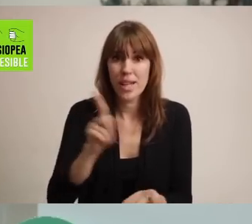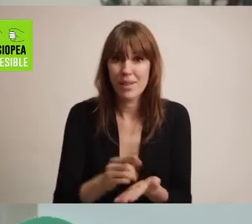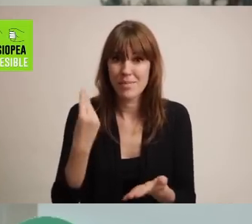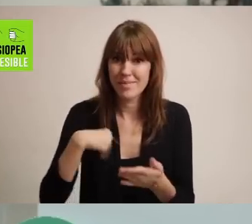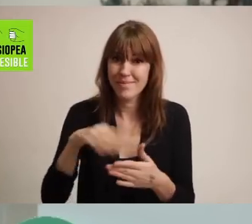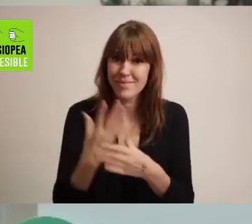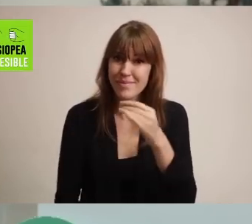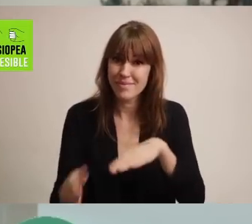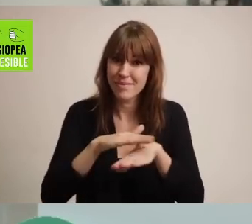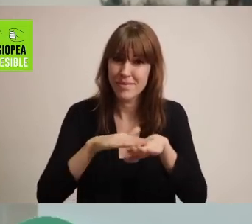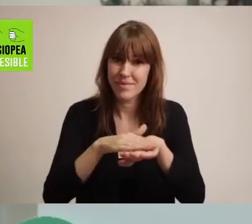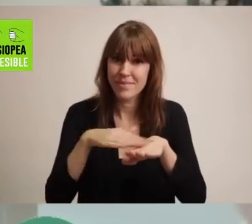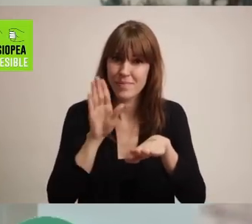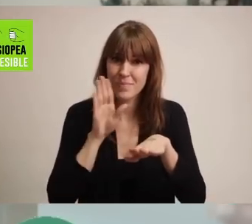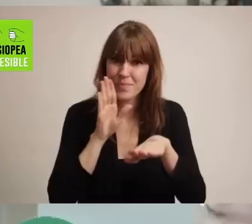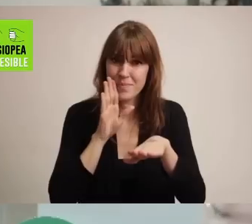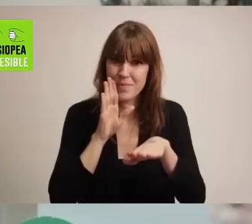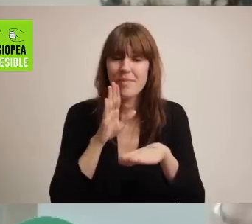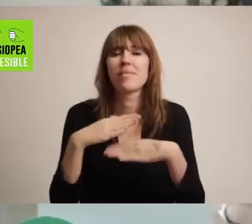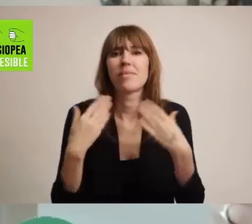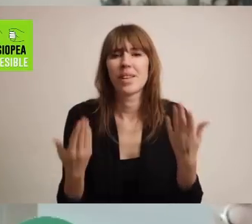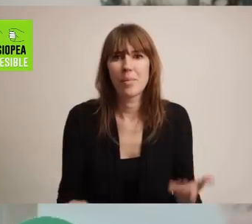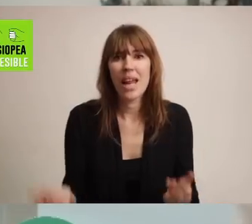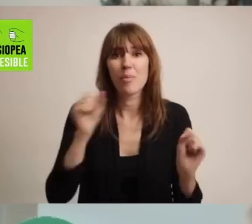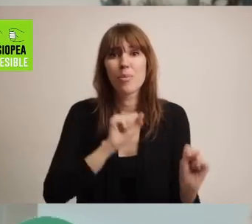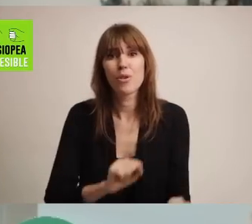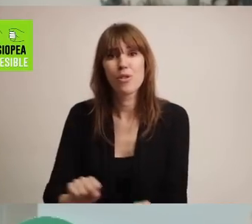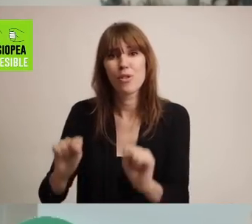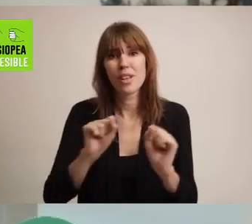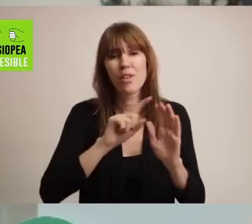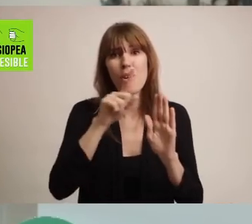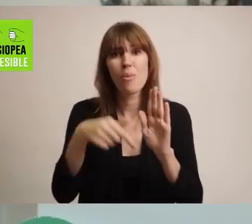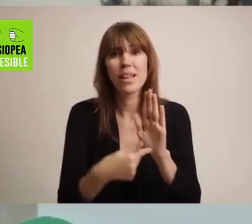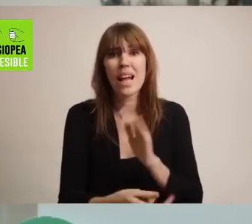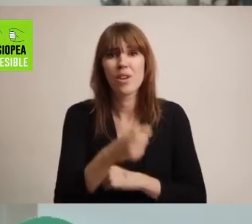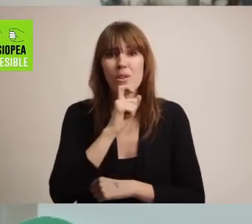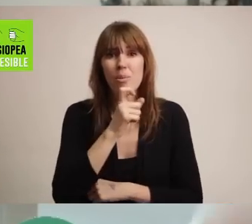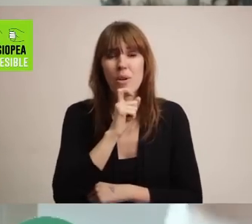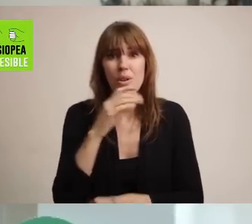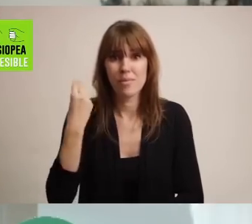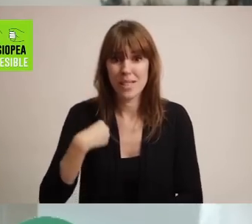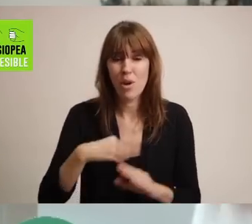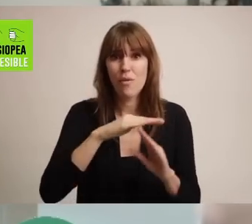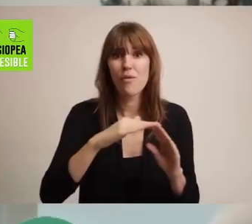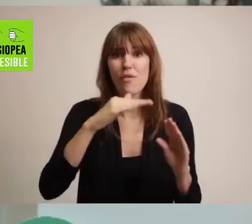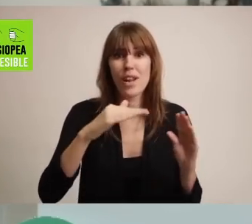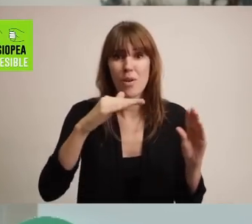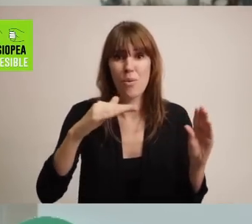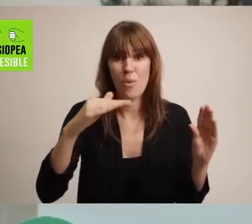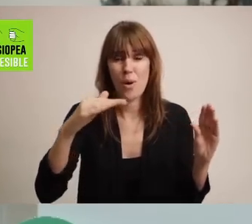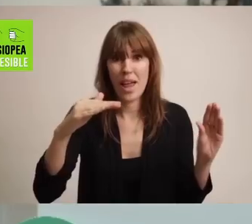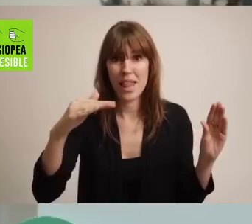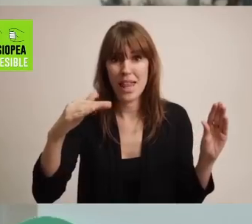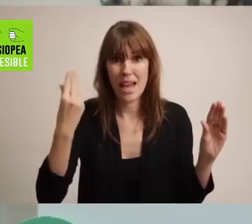base. Para estar protegido de todo eso, tú lo que tienes es estar realmente en la frecuencia y en la sintonía y